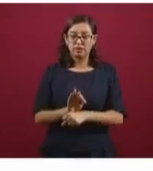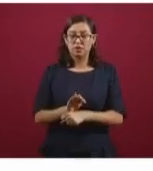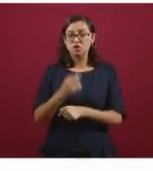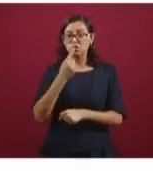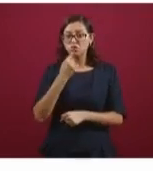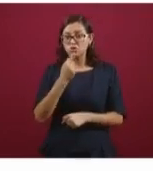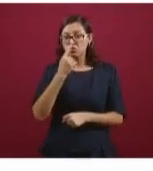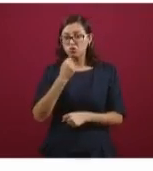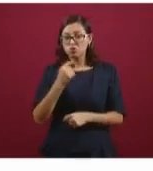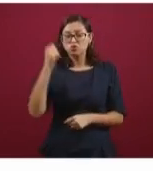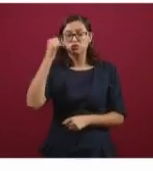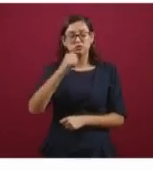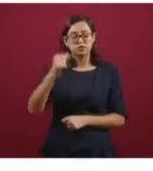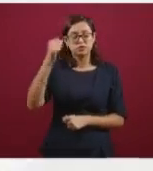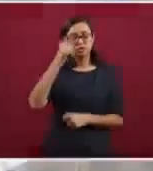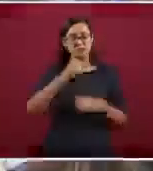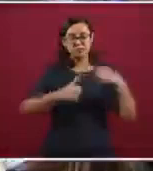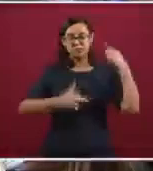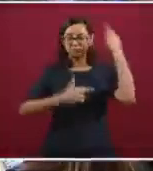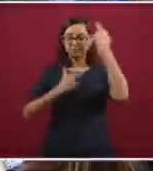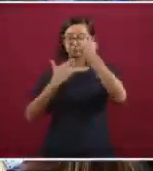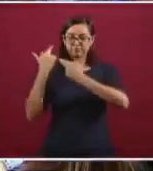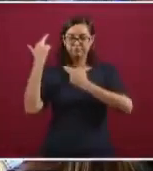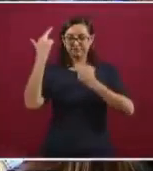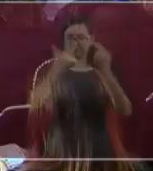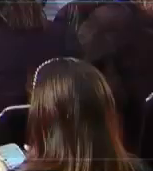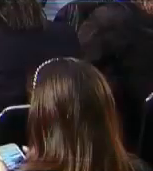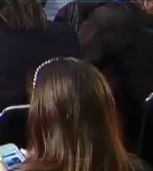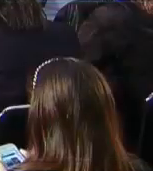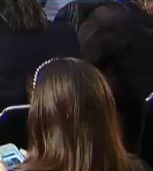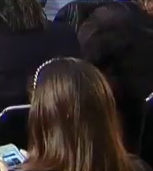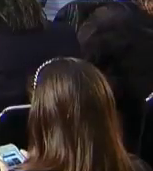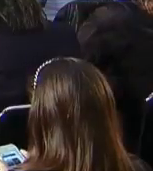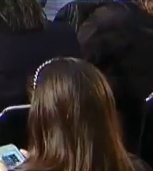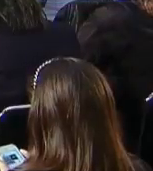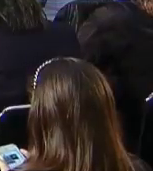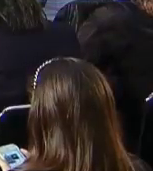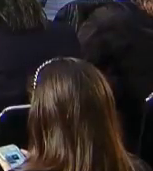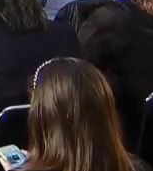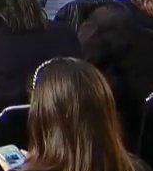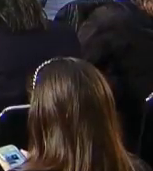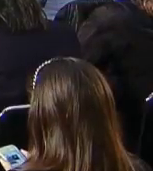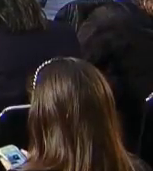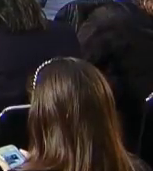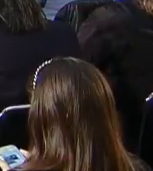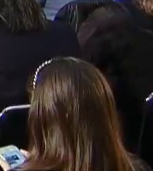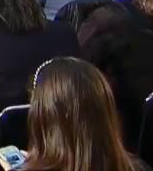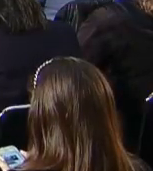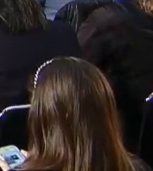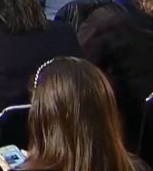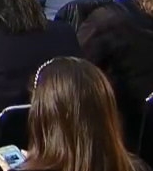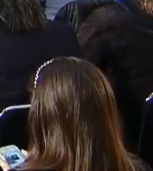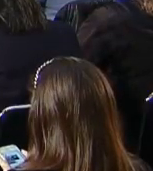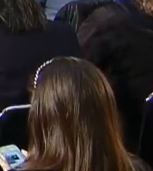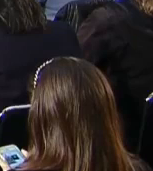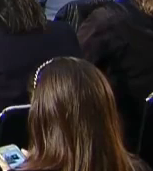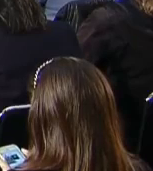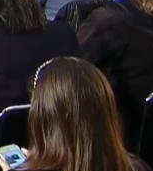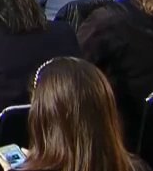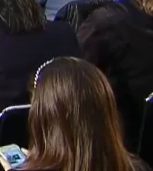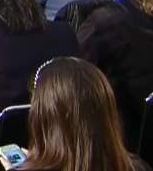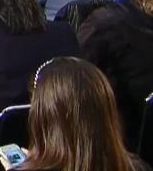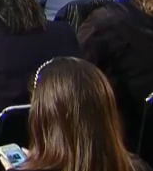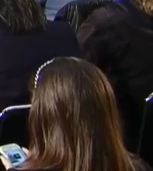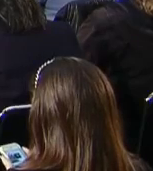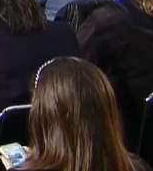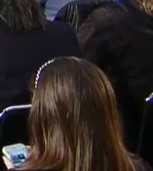todos se hace la revisión de sur a norte, y por instrucciones del señor presidente, a partir de que empezó